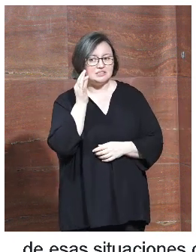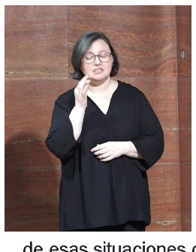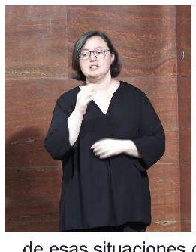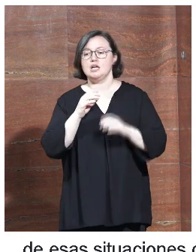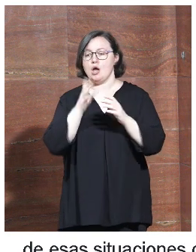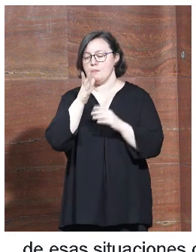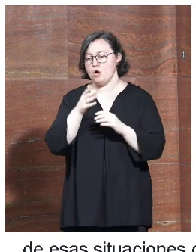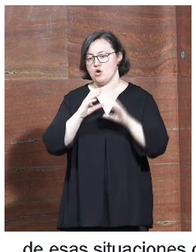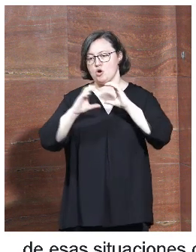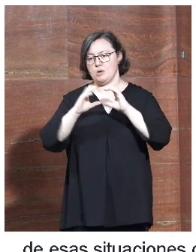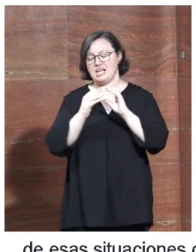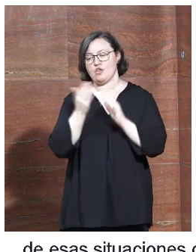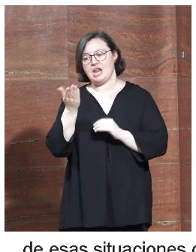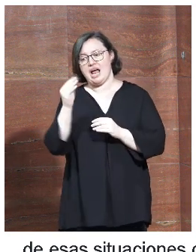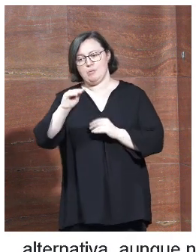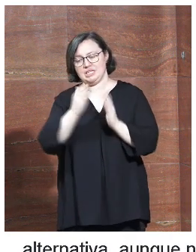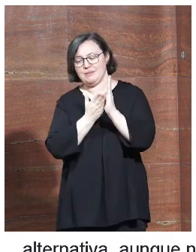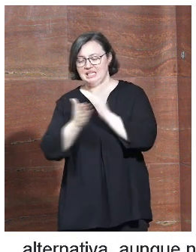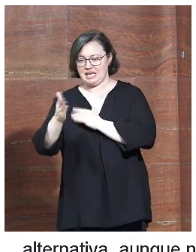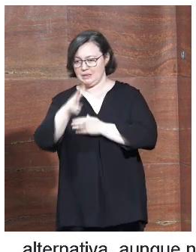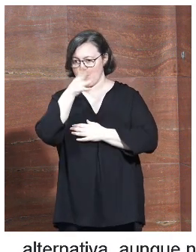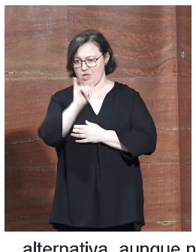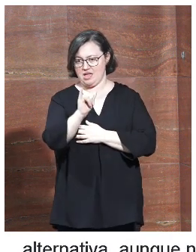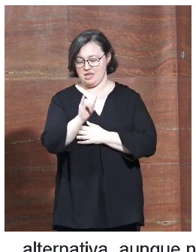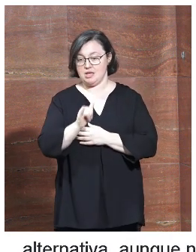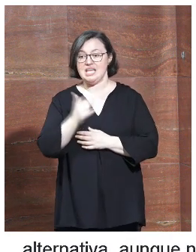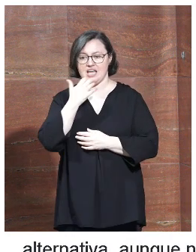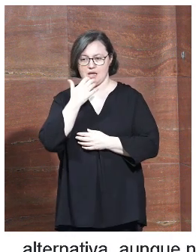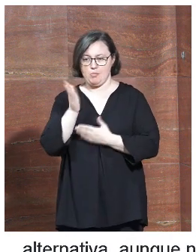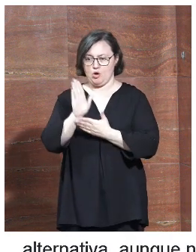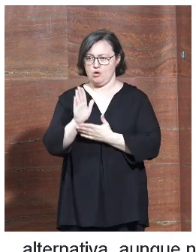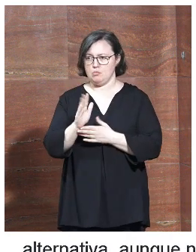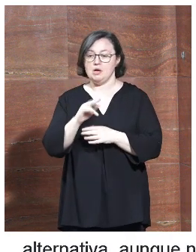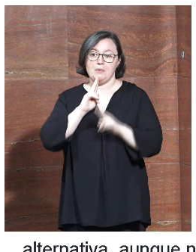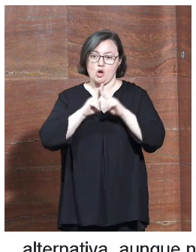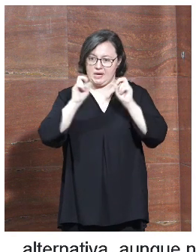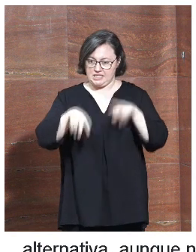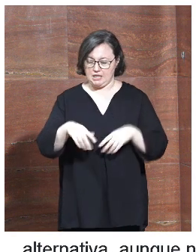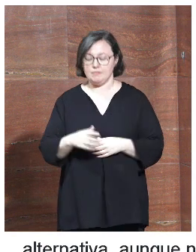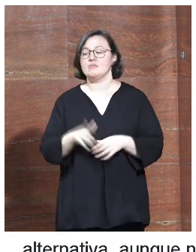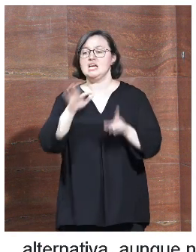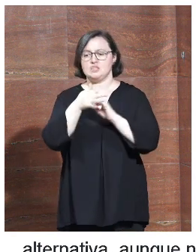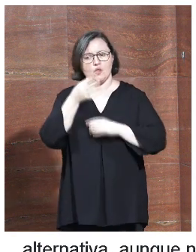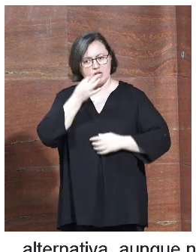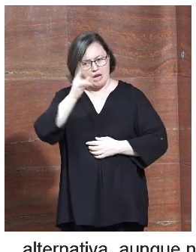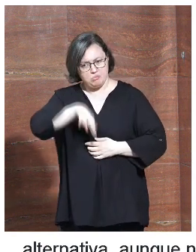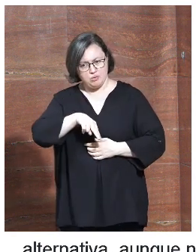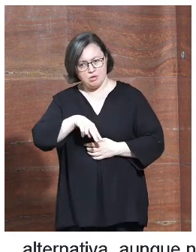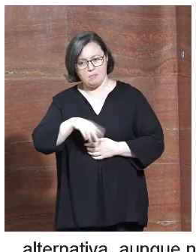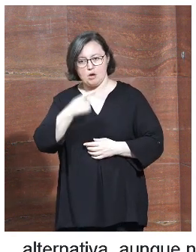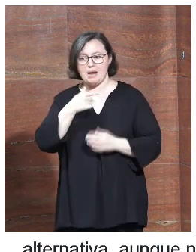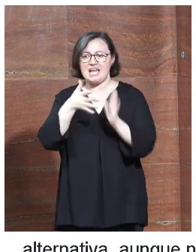de comunicación aumentativa y alternativa. Y os voy a poner algunos ejemplos de forma anónima, ¿vale? Situaciones reales, pero